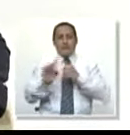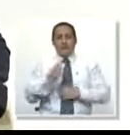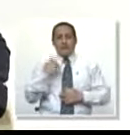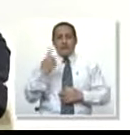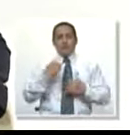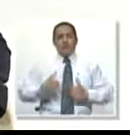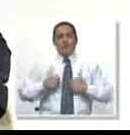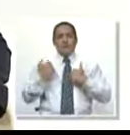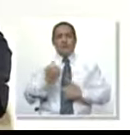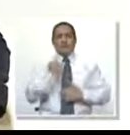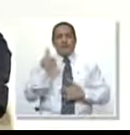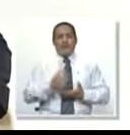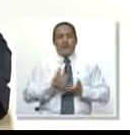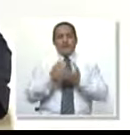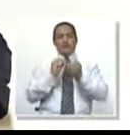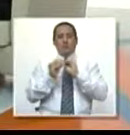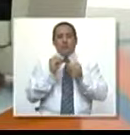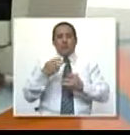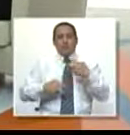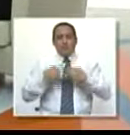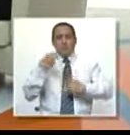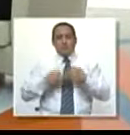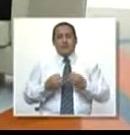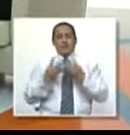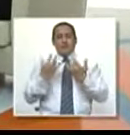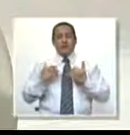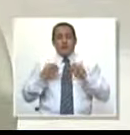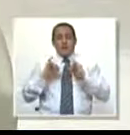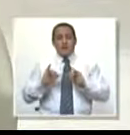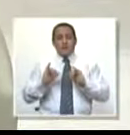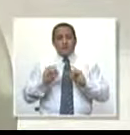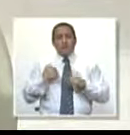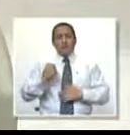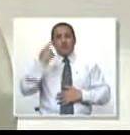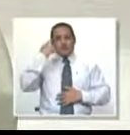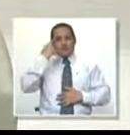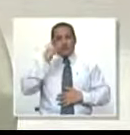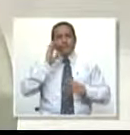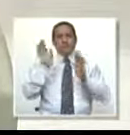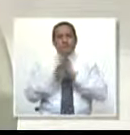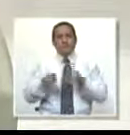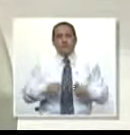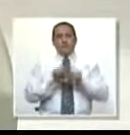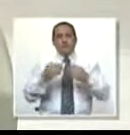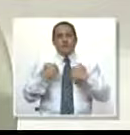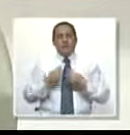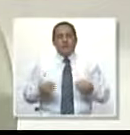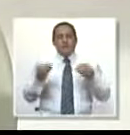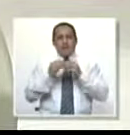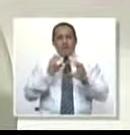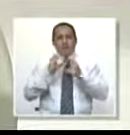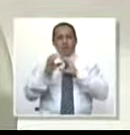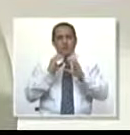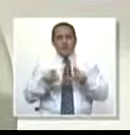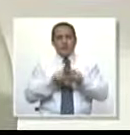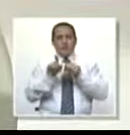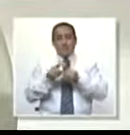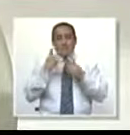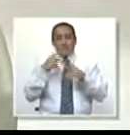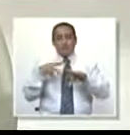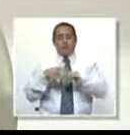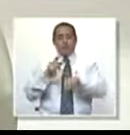vida que les ayuda a los niños a resolver problemas muy bien nos vamos a quedar con esa reflexión Porque todavía tenemos más por conversar siempre nos